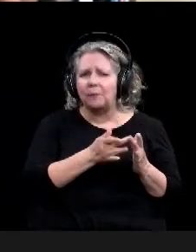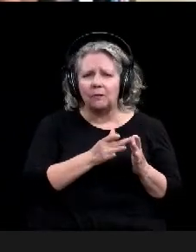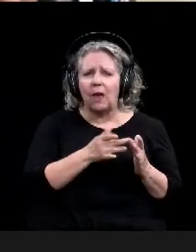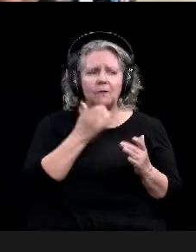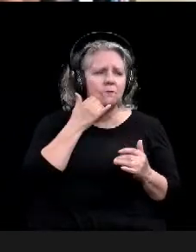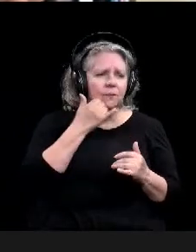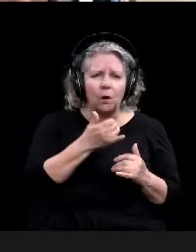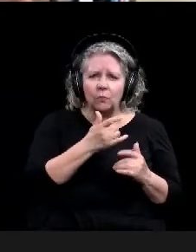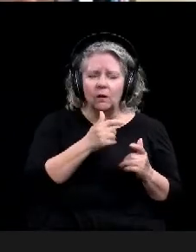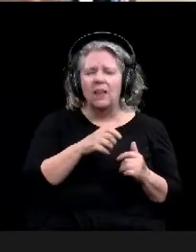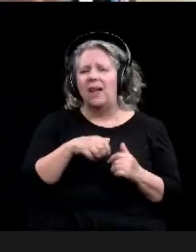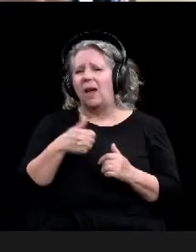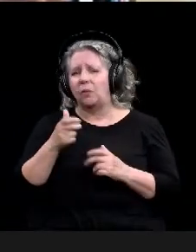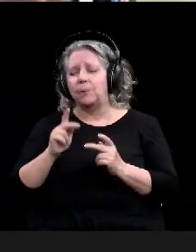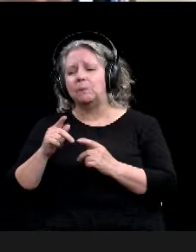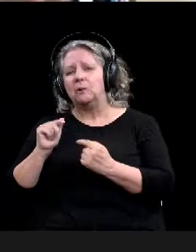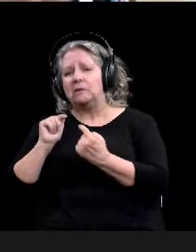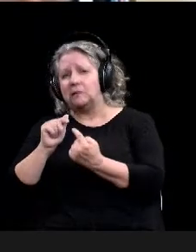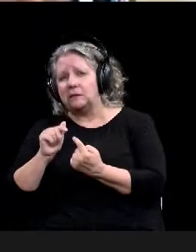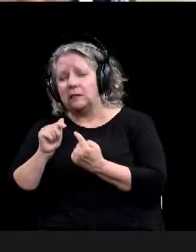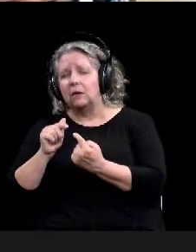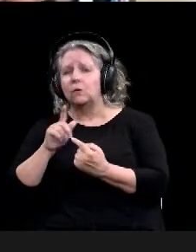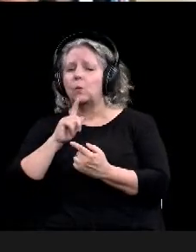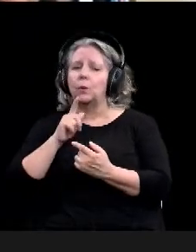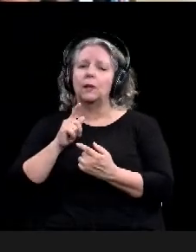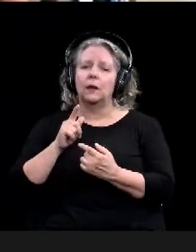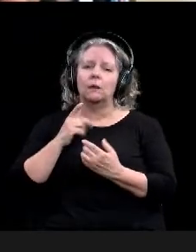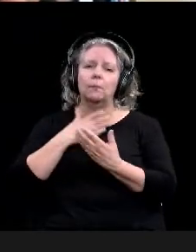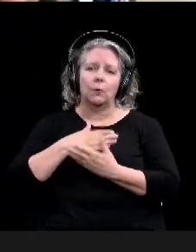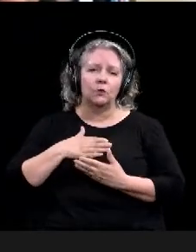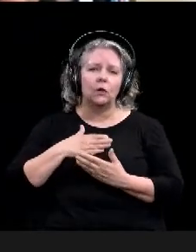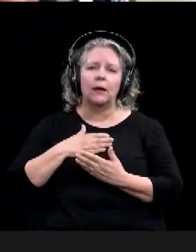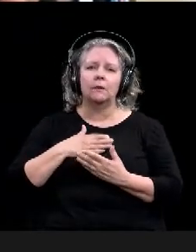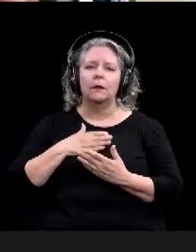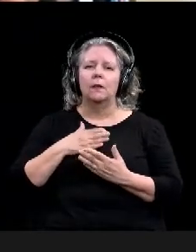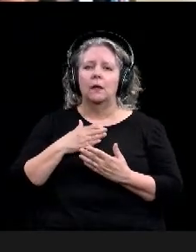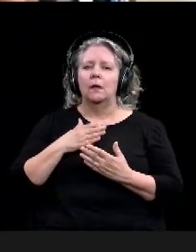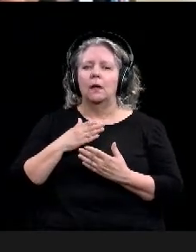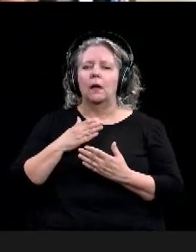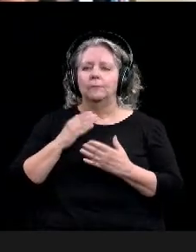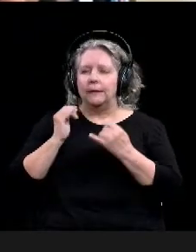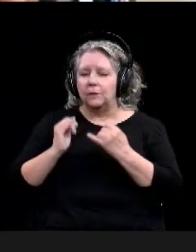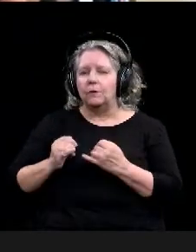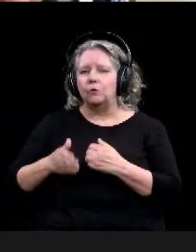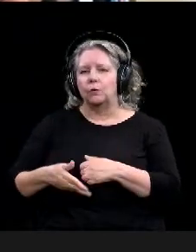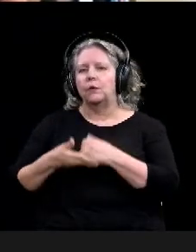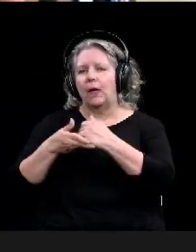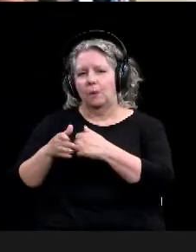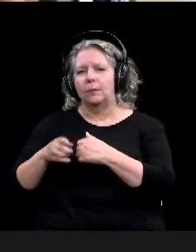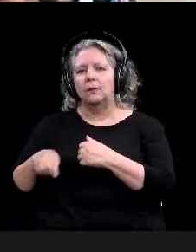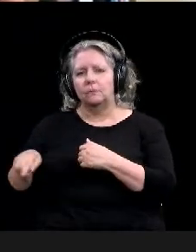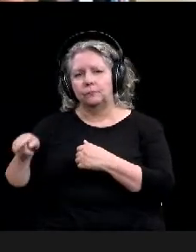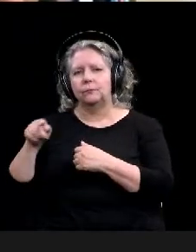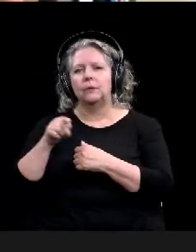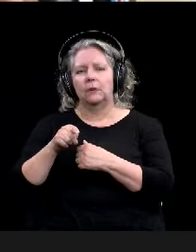asignarse y hagan su visita ya hay otras también que tiene mucha dificultad de hacer eso